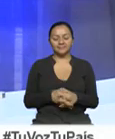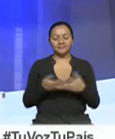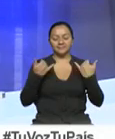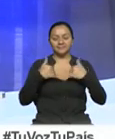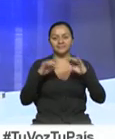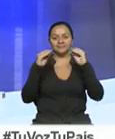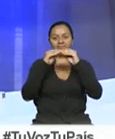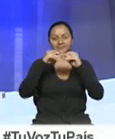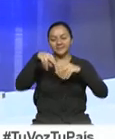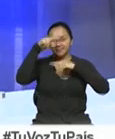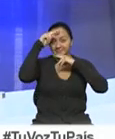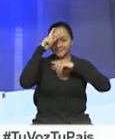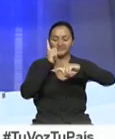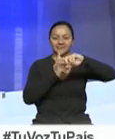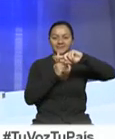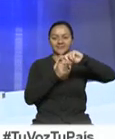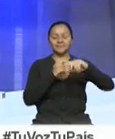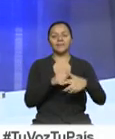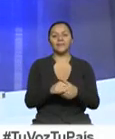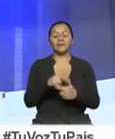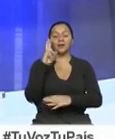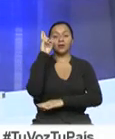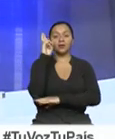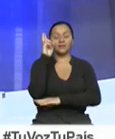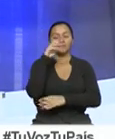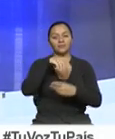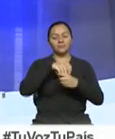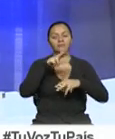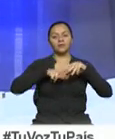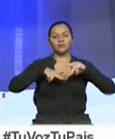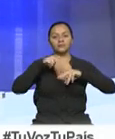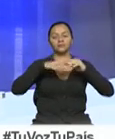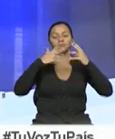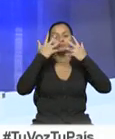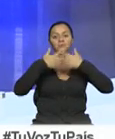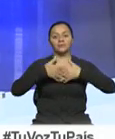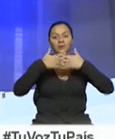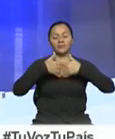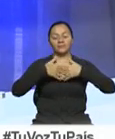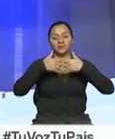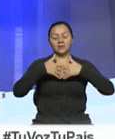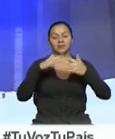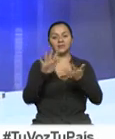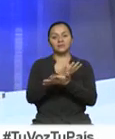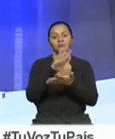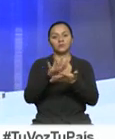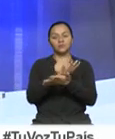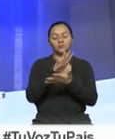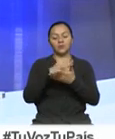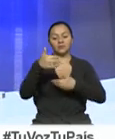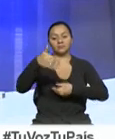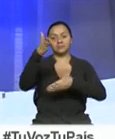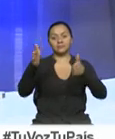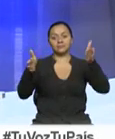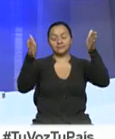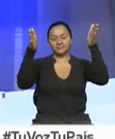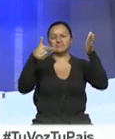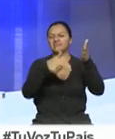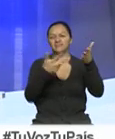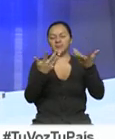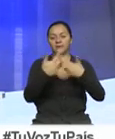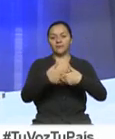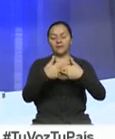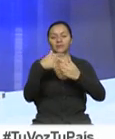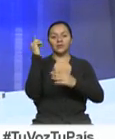Continuamos con noticias positivas. En Rocafuerte se construye una fábrica de unidades educativas del siglo XXI. Esta planta es la